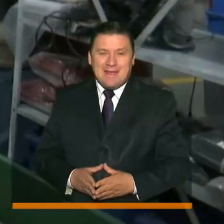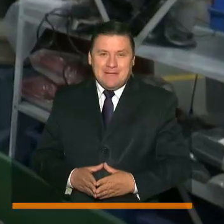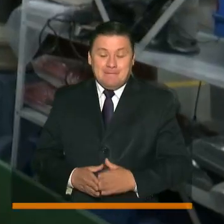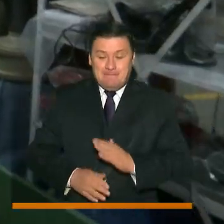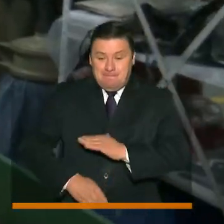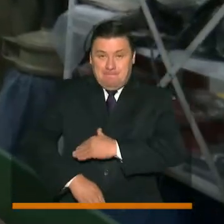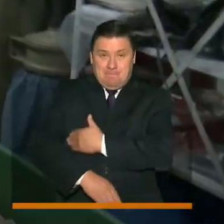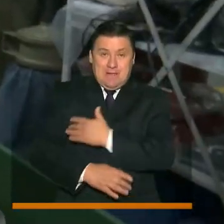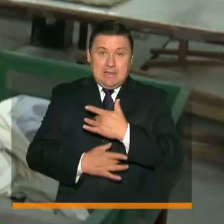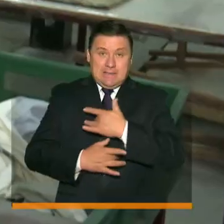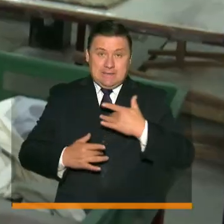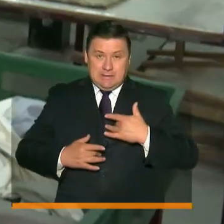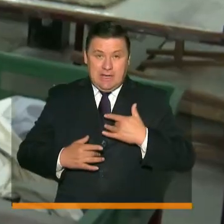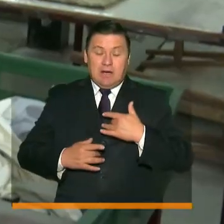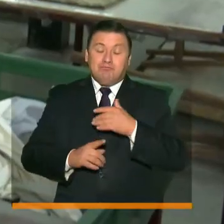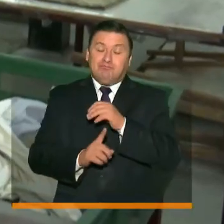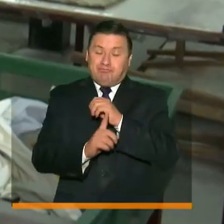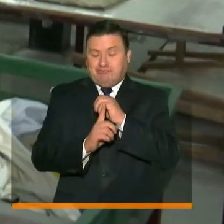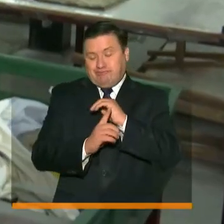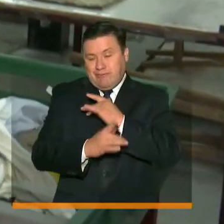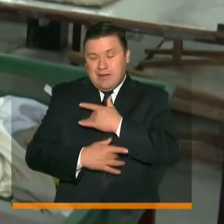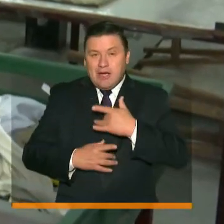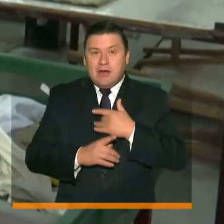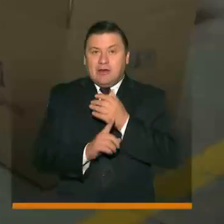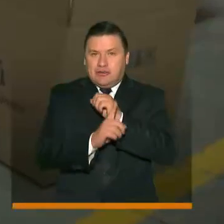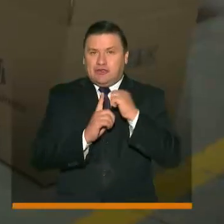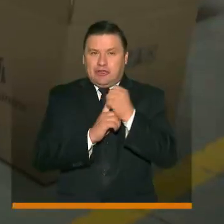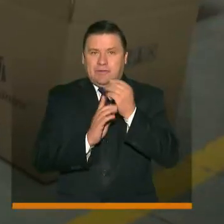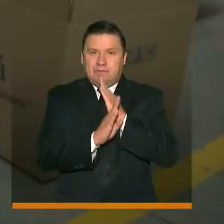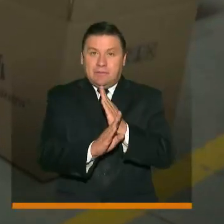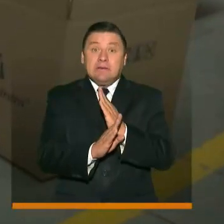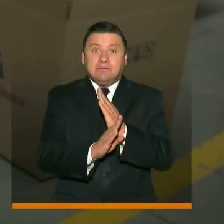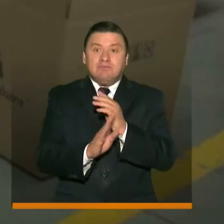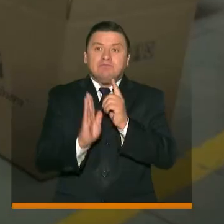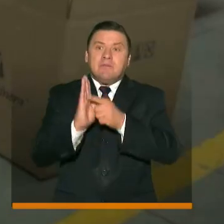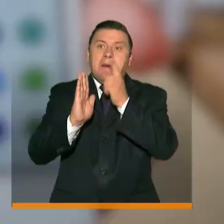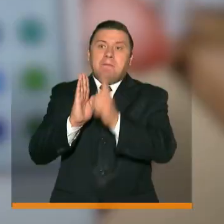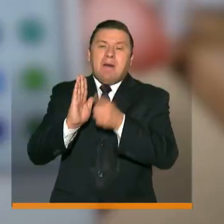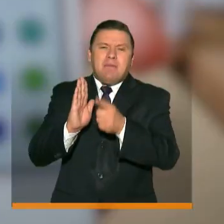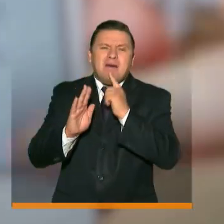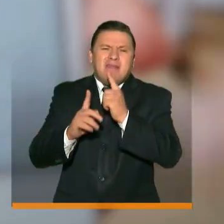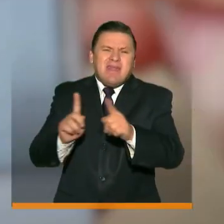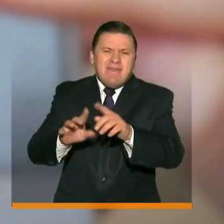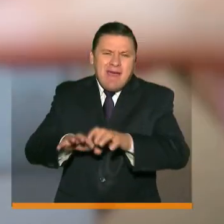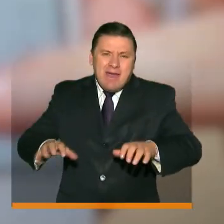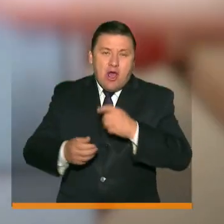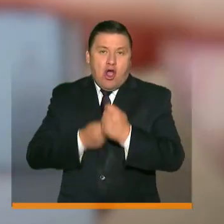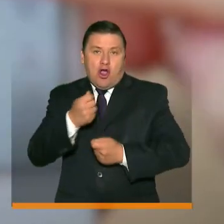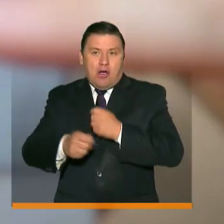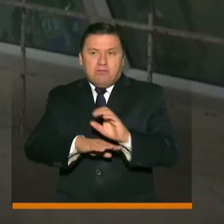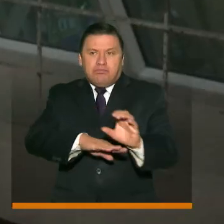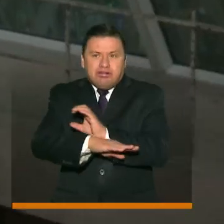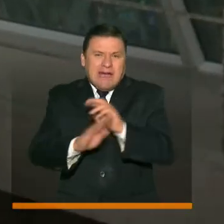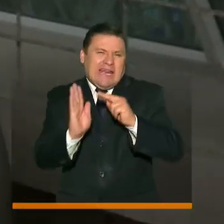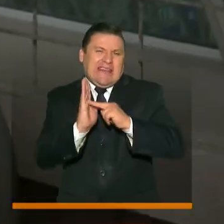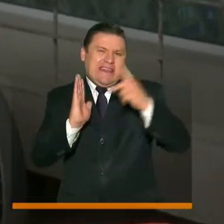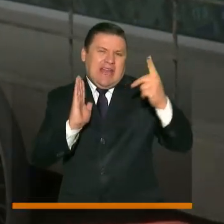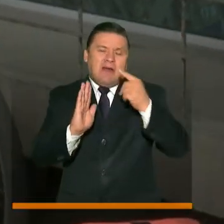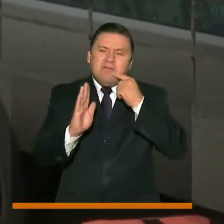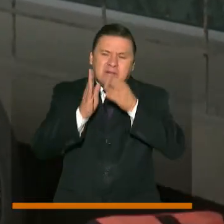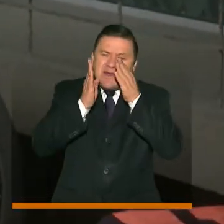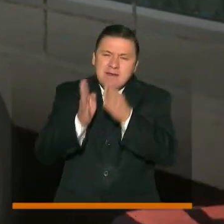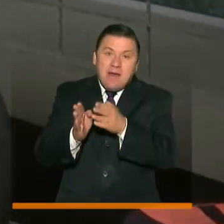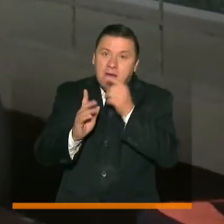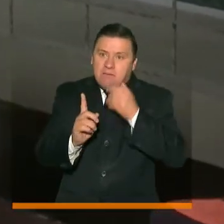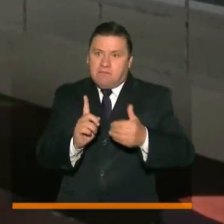El Ministerio de Salud y Protección Social estableció los protocolos de bioseguridad para las diferentes actividades del comercio electrónico con el fin de